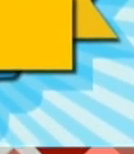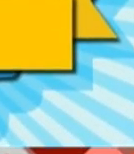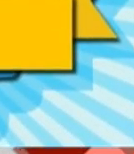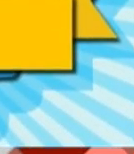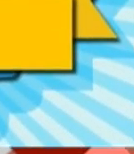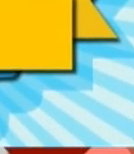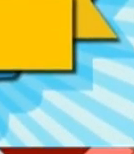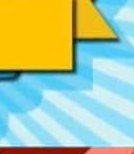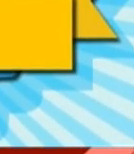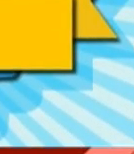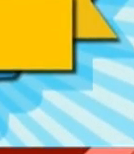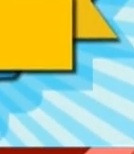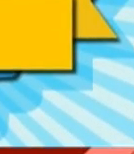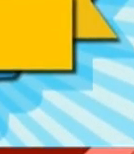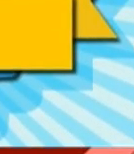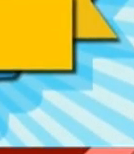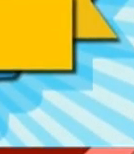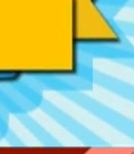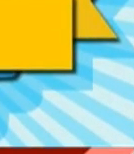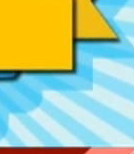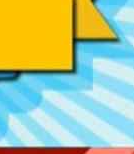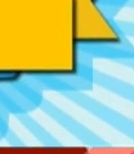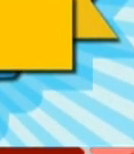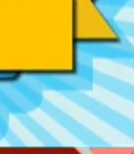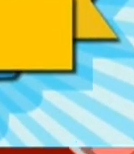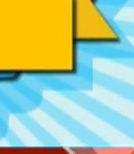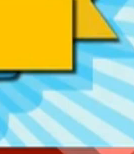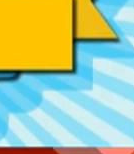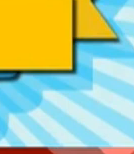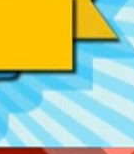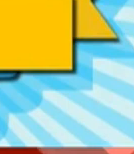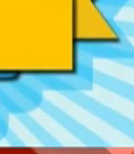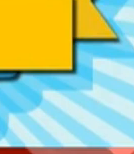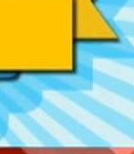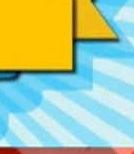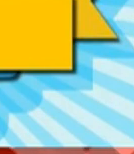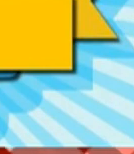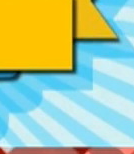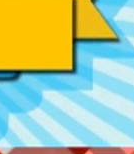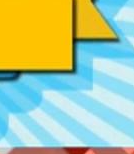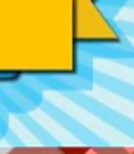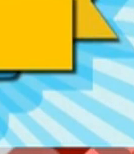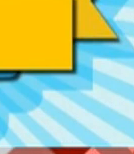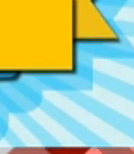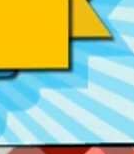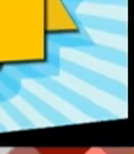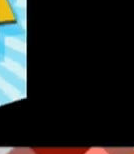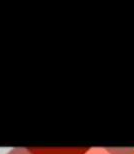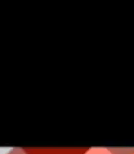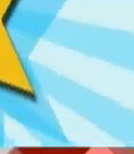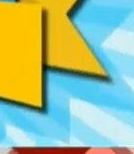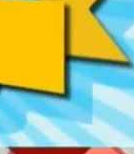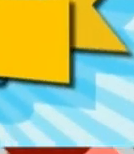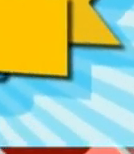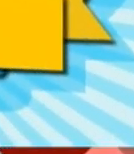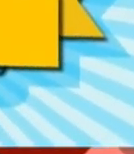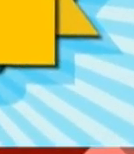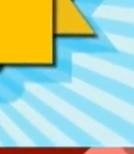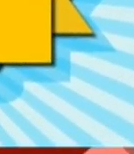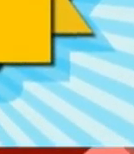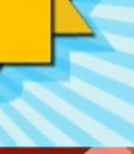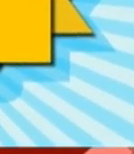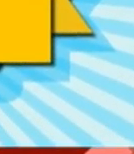felicidad. Le sigue el corazón rojo y el emoji llamado llorando. Estos son los 3 emojis más utilizados. Y